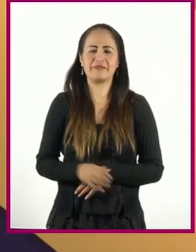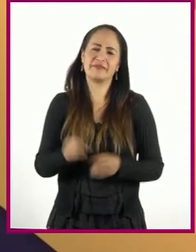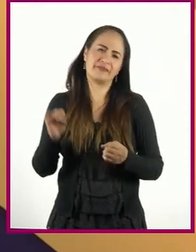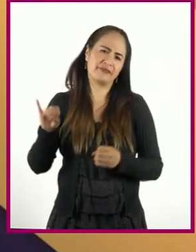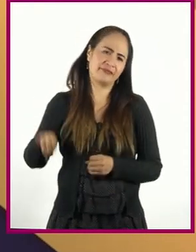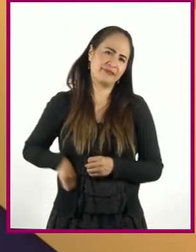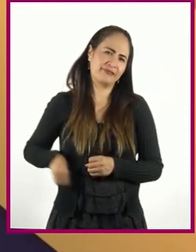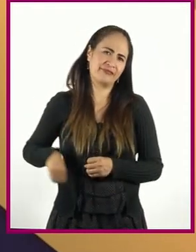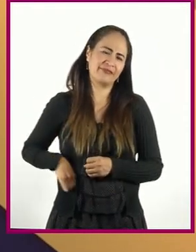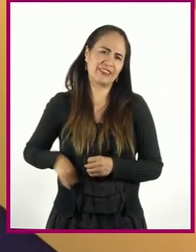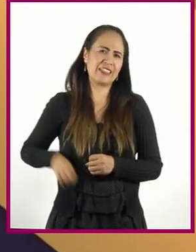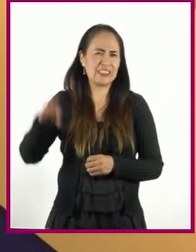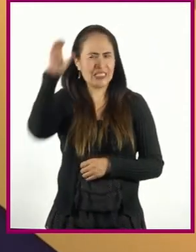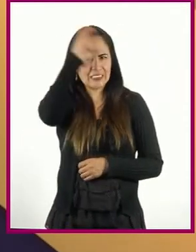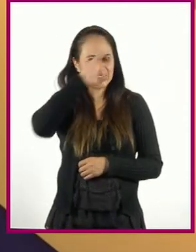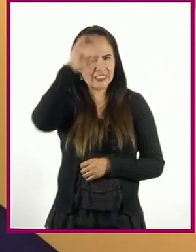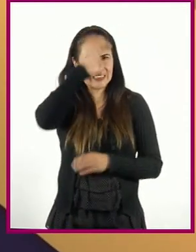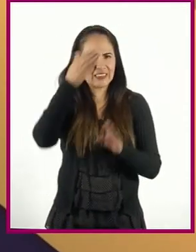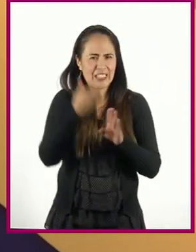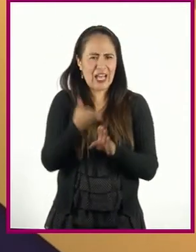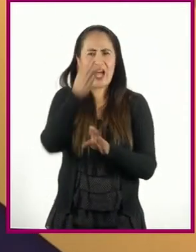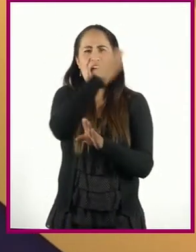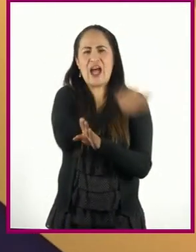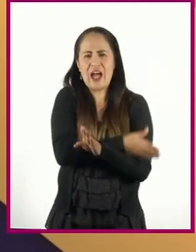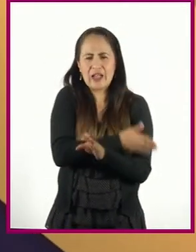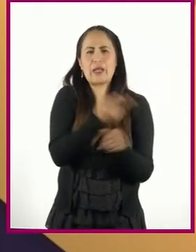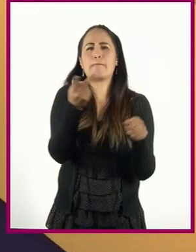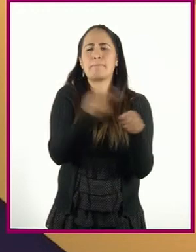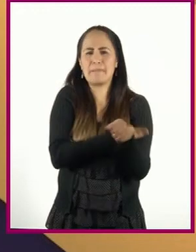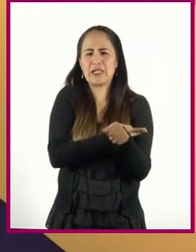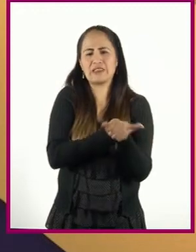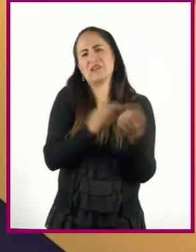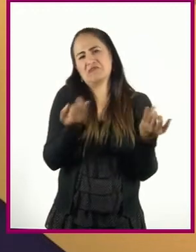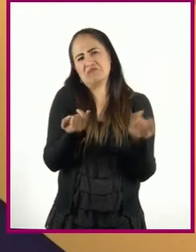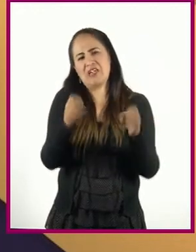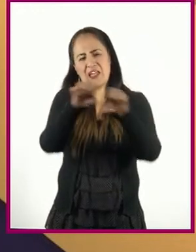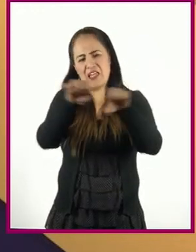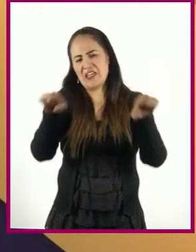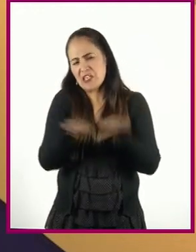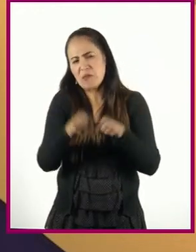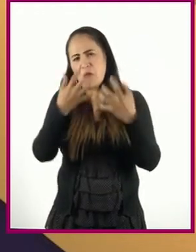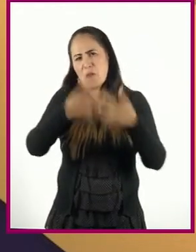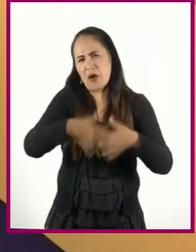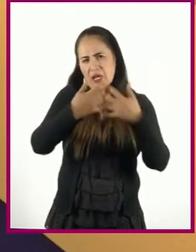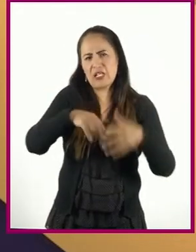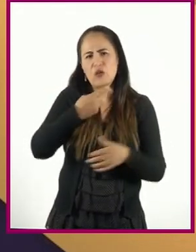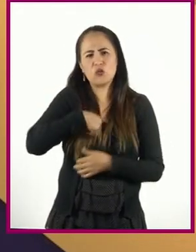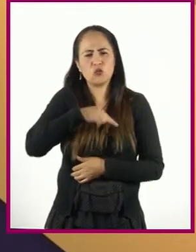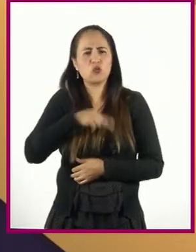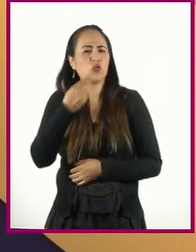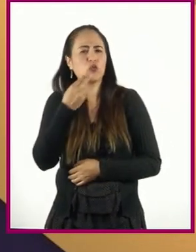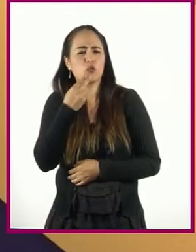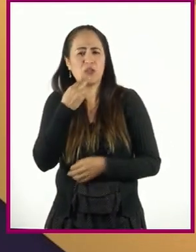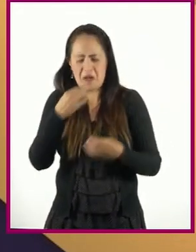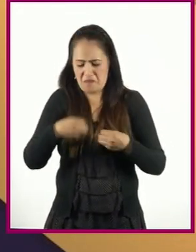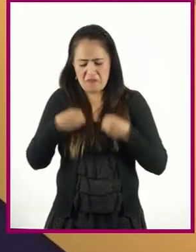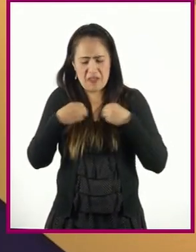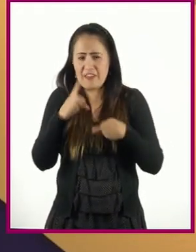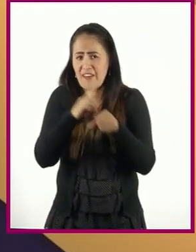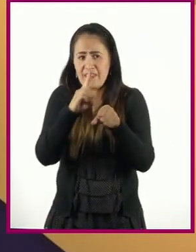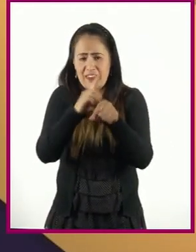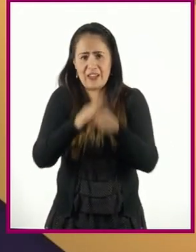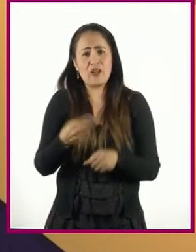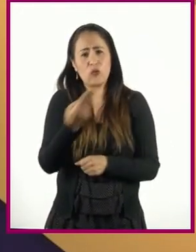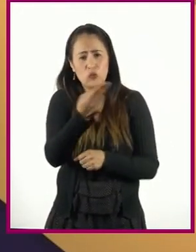interesante conocer la ciencia que hay detrás de algunos aparatos que utilizamos de forma cotidiana. Alumnas y alumnos, no